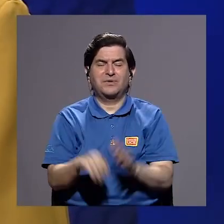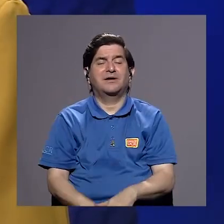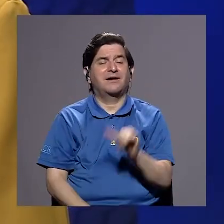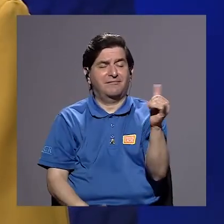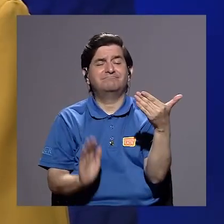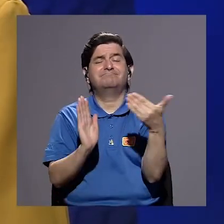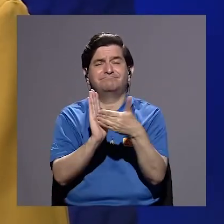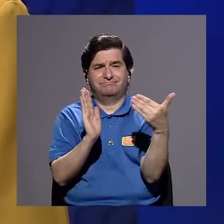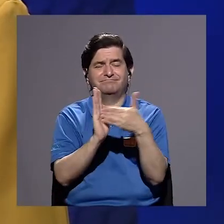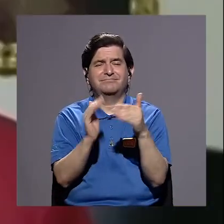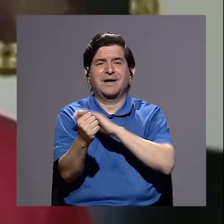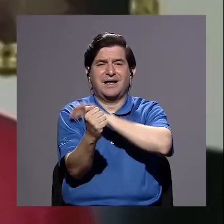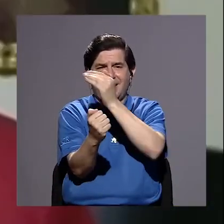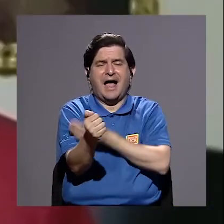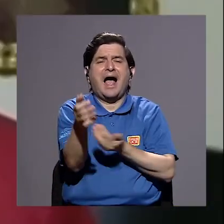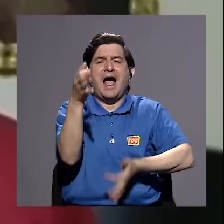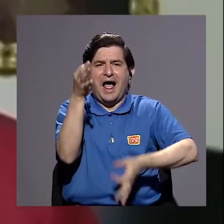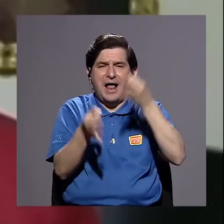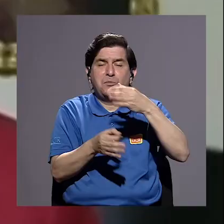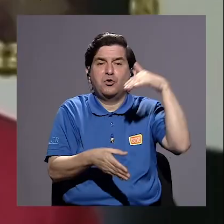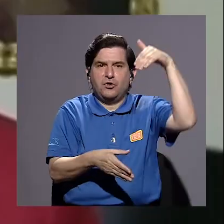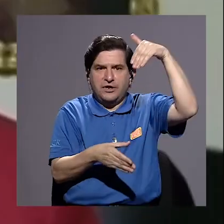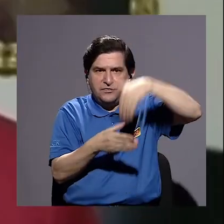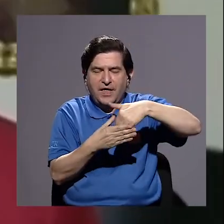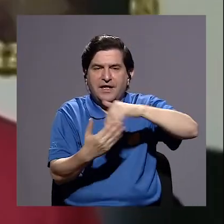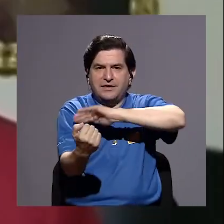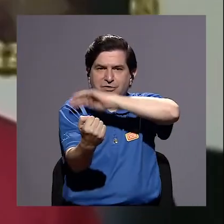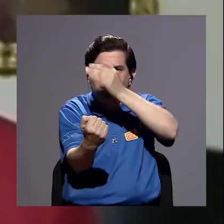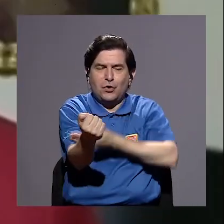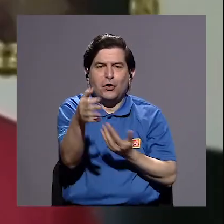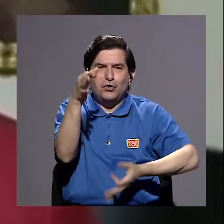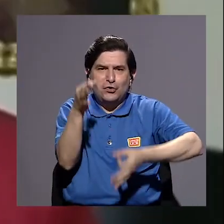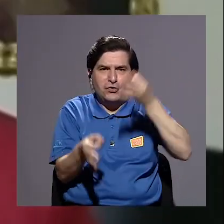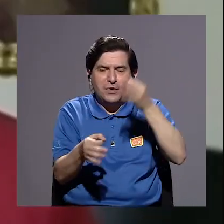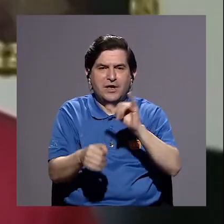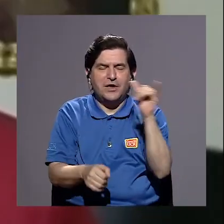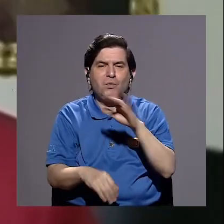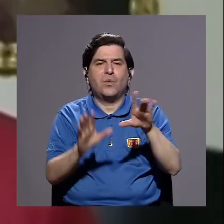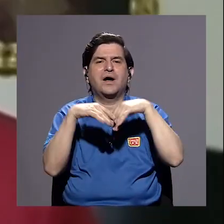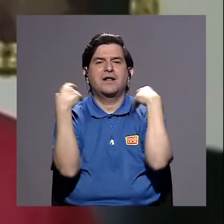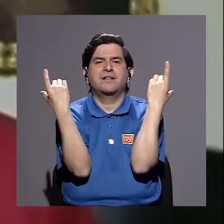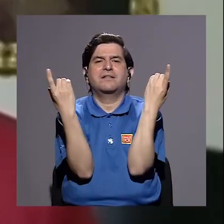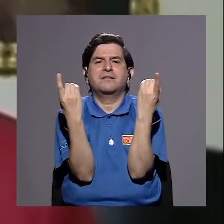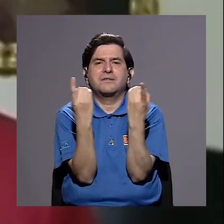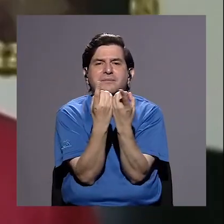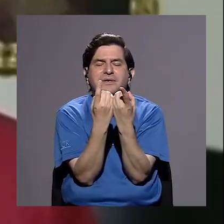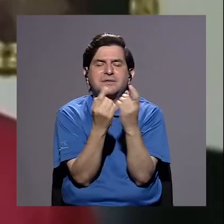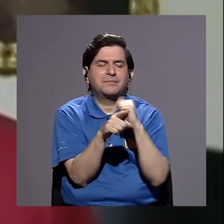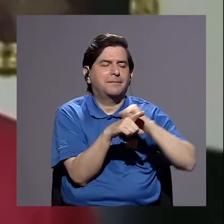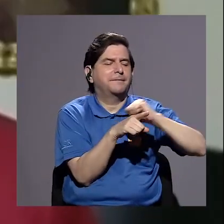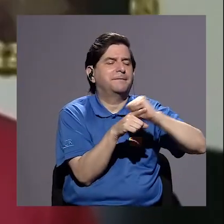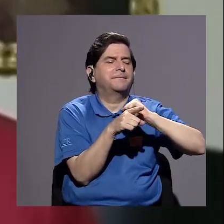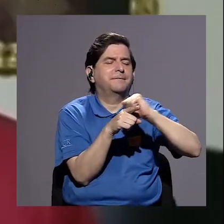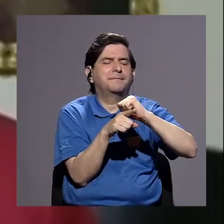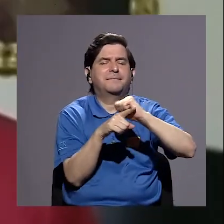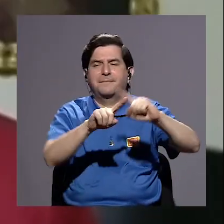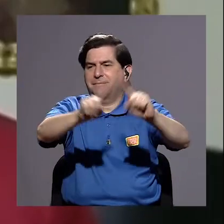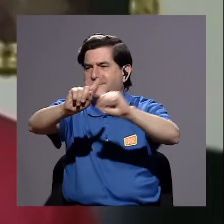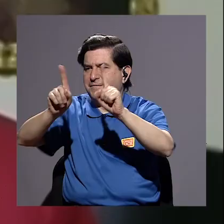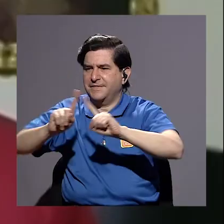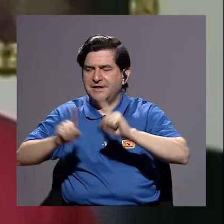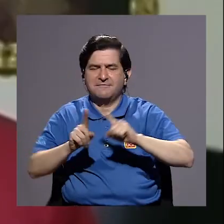público, afectan también al Poder Judicial y dentro del Poder Judicial a los departamentos de capacitación